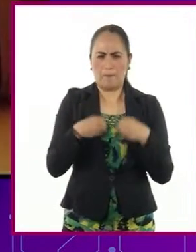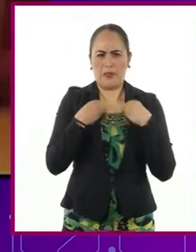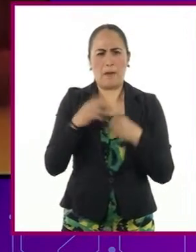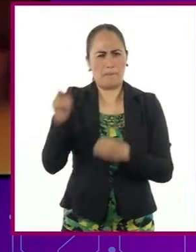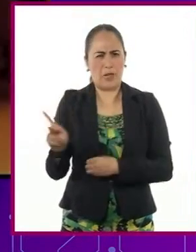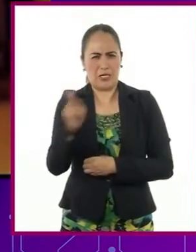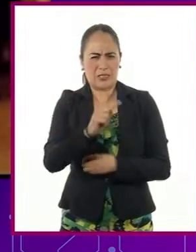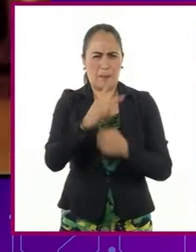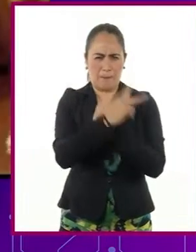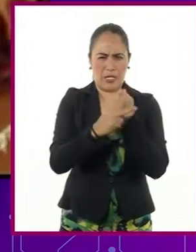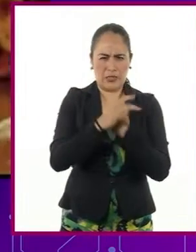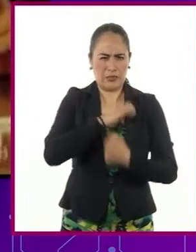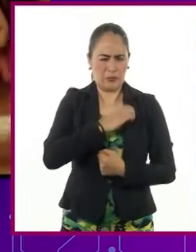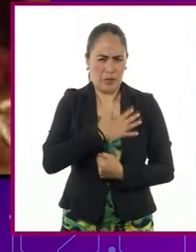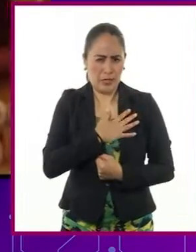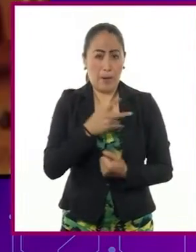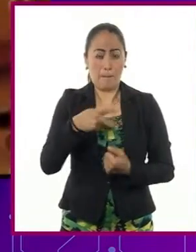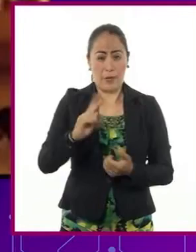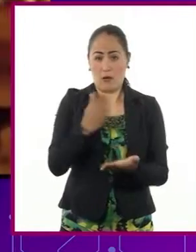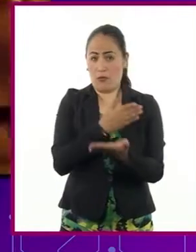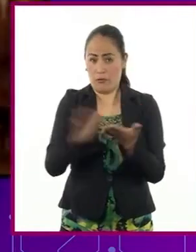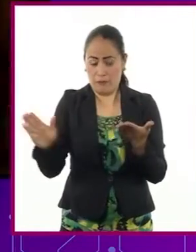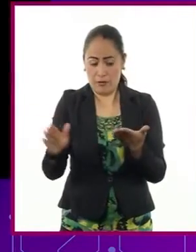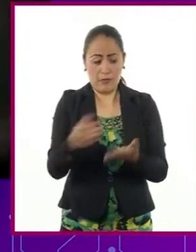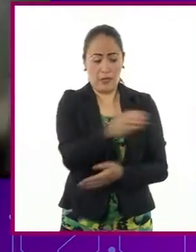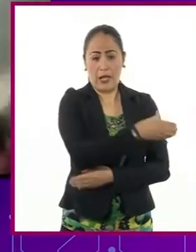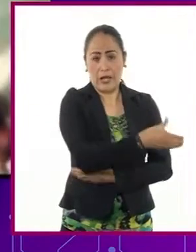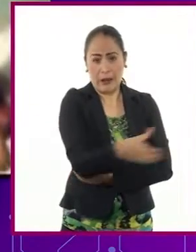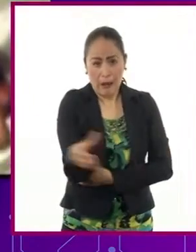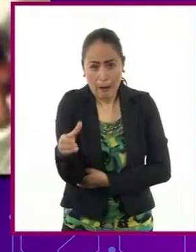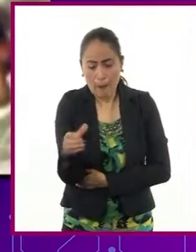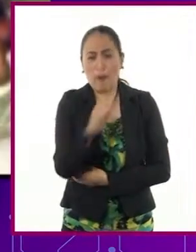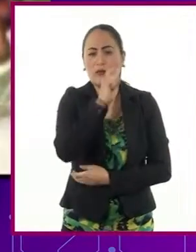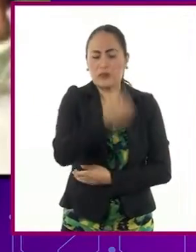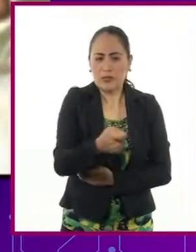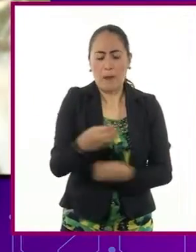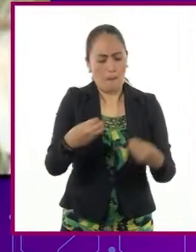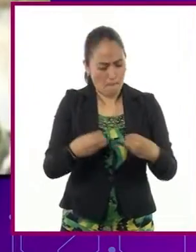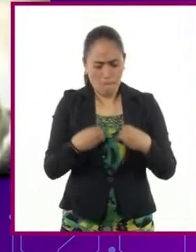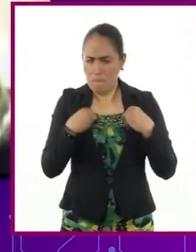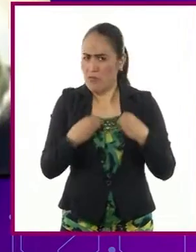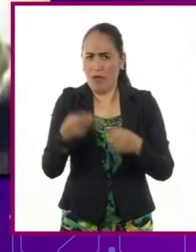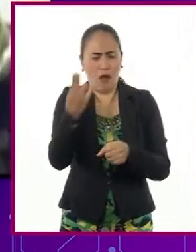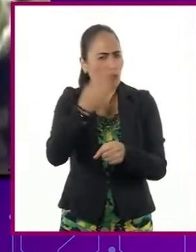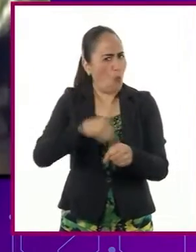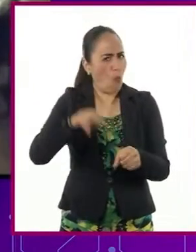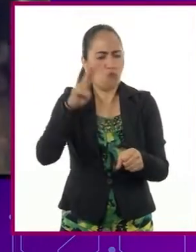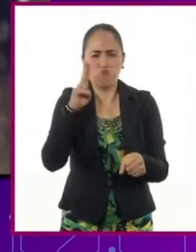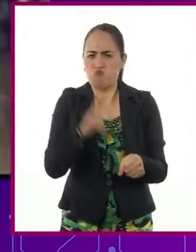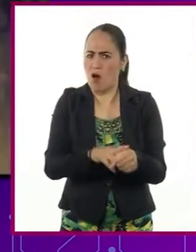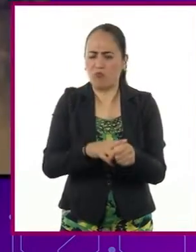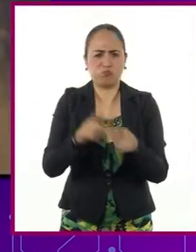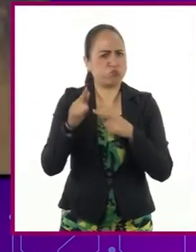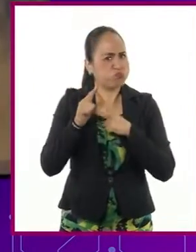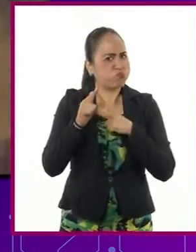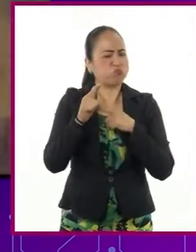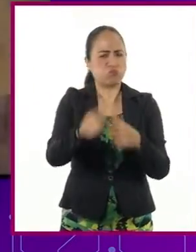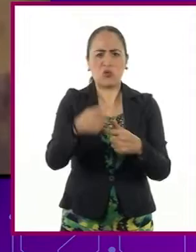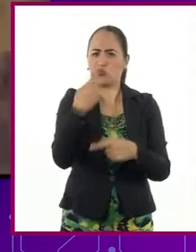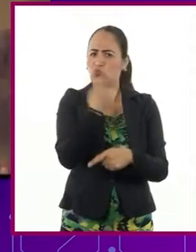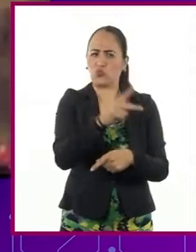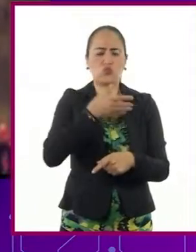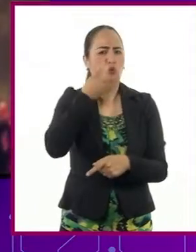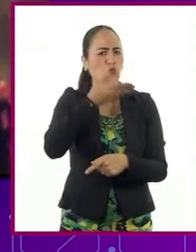española, mientras en el campo la vida continúa básicamente de acuerdo a las